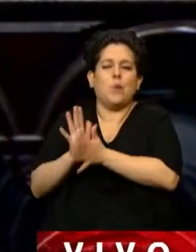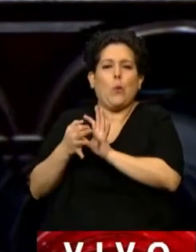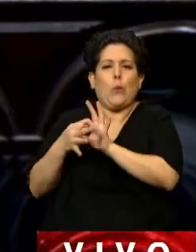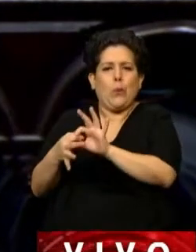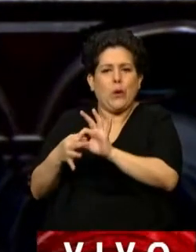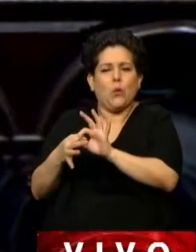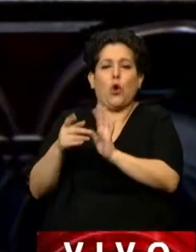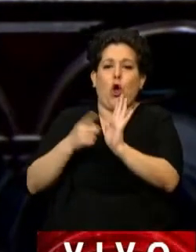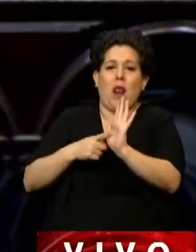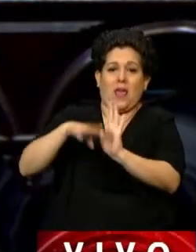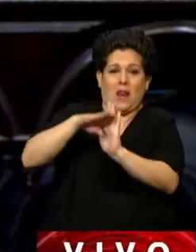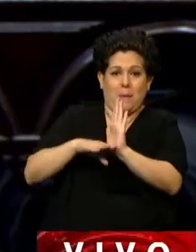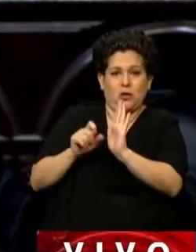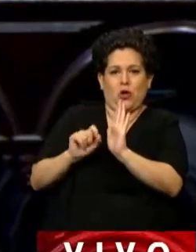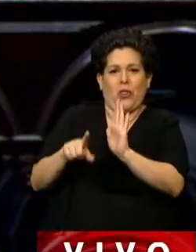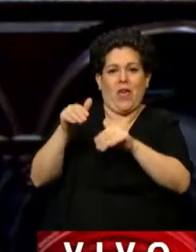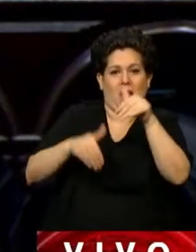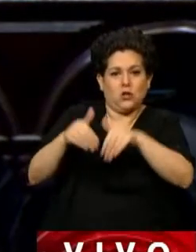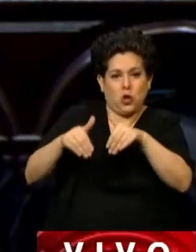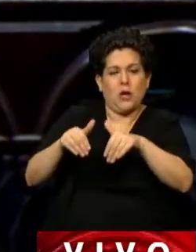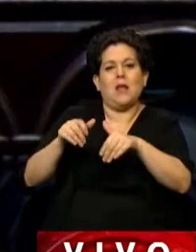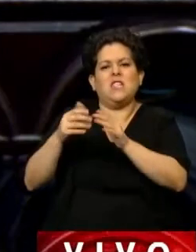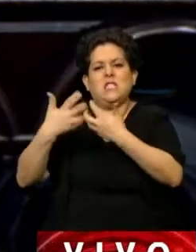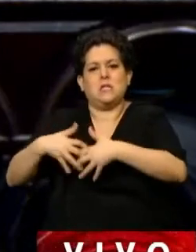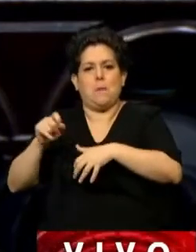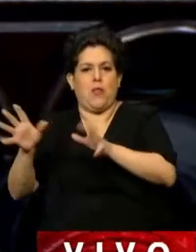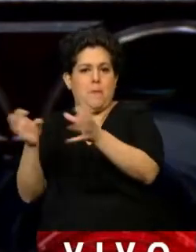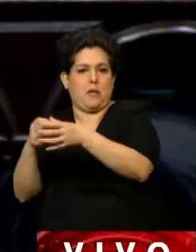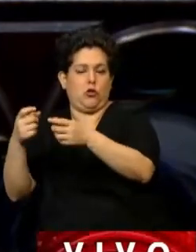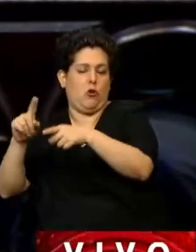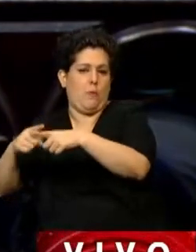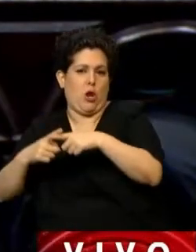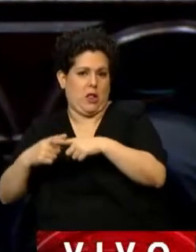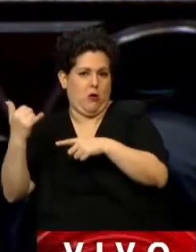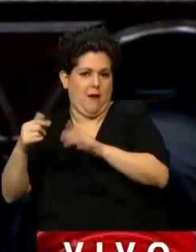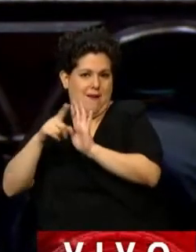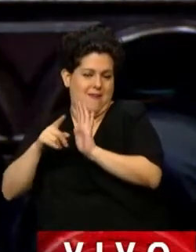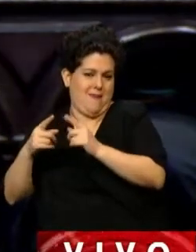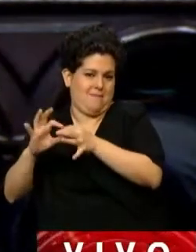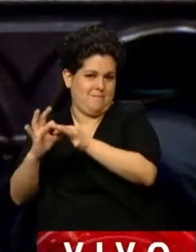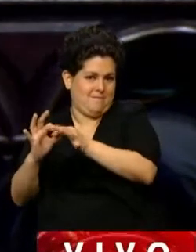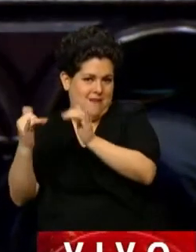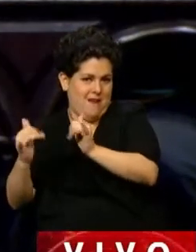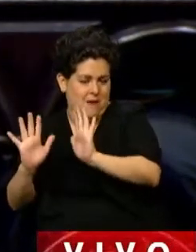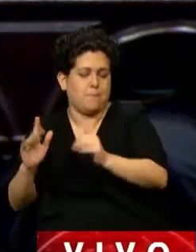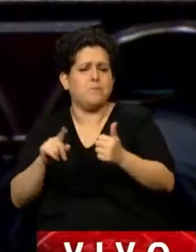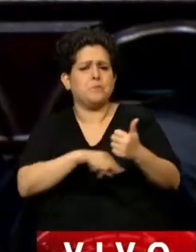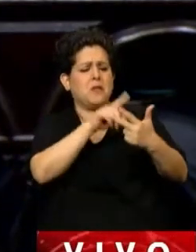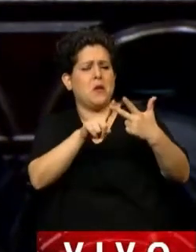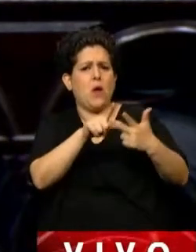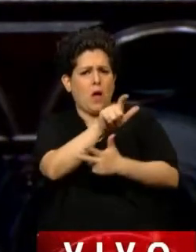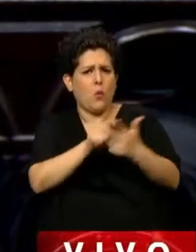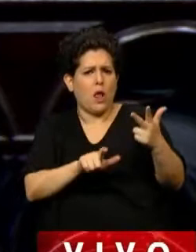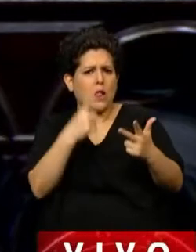entre los regímenes electorales y los sistemas de partidos. Tercero, ¿realmente creemos que facilita la boleta única